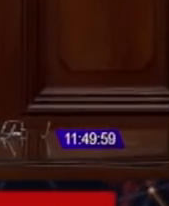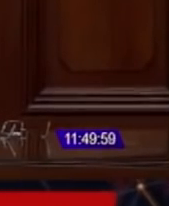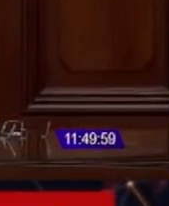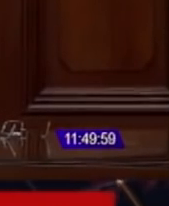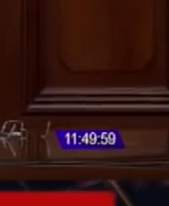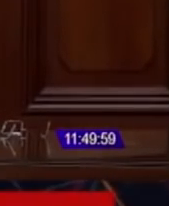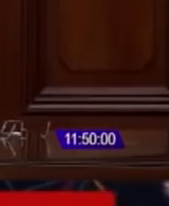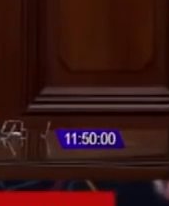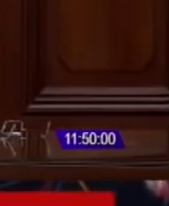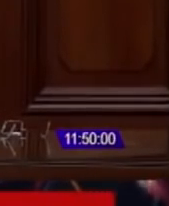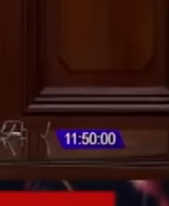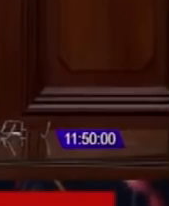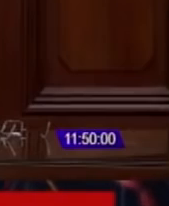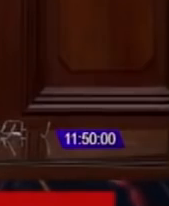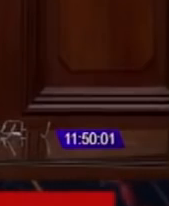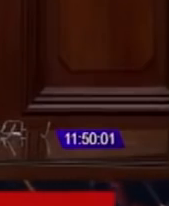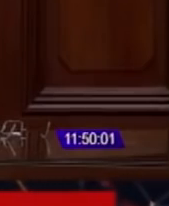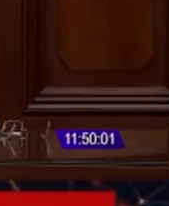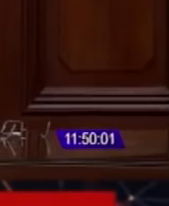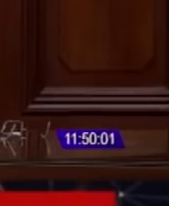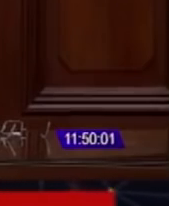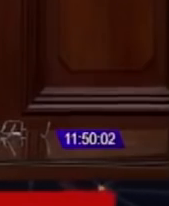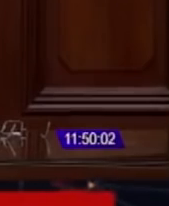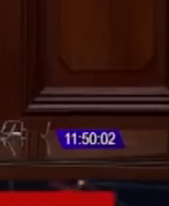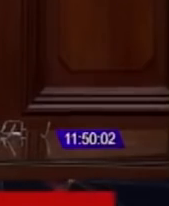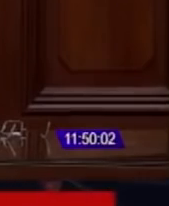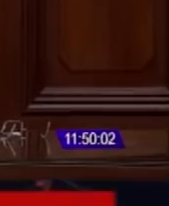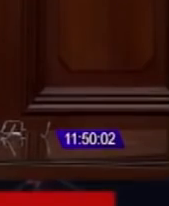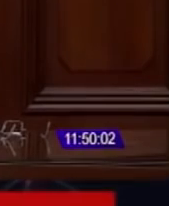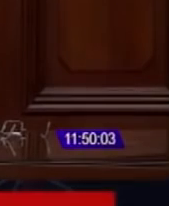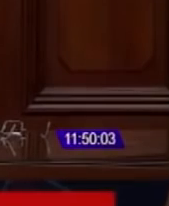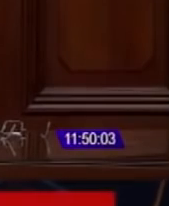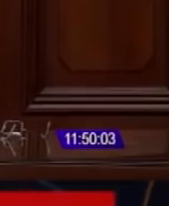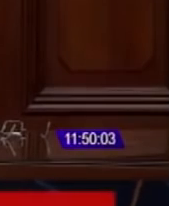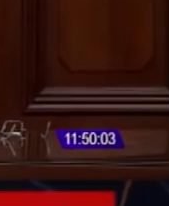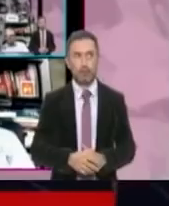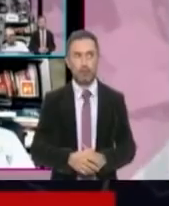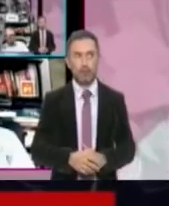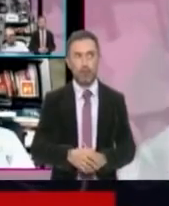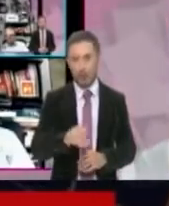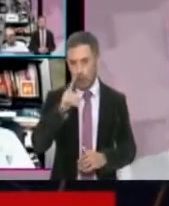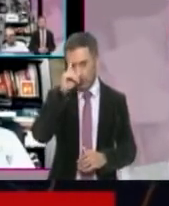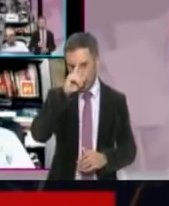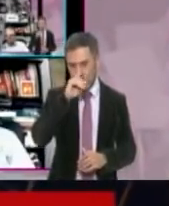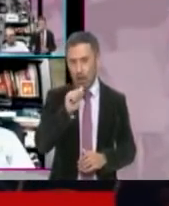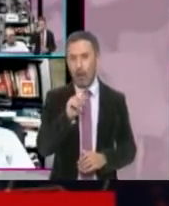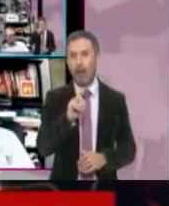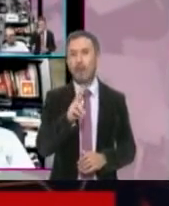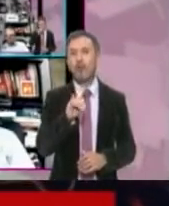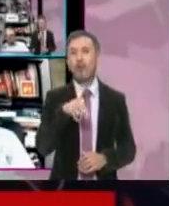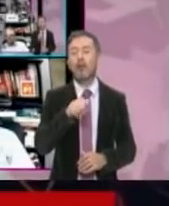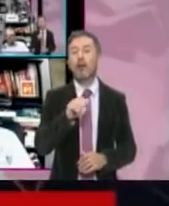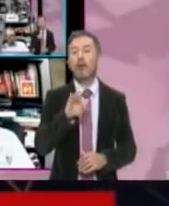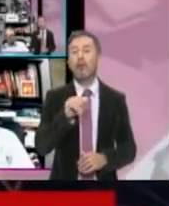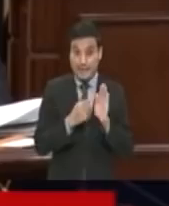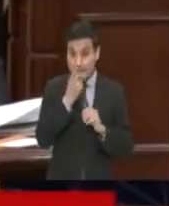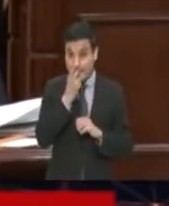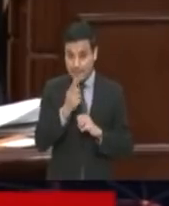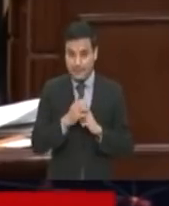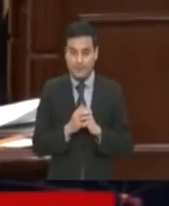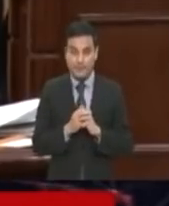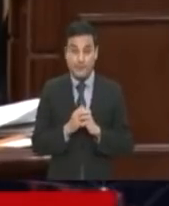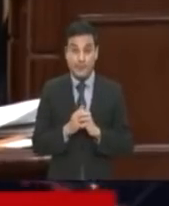soluciones. Al contrario, hay que buscar encuentros y buscar soluciones de inmediato y no alejarnos